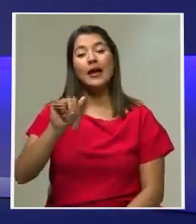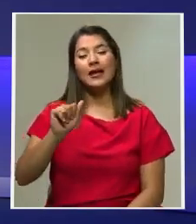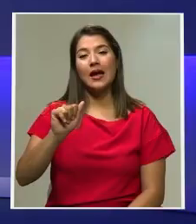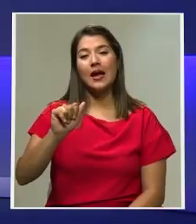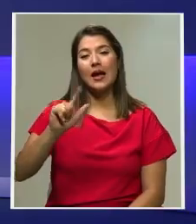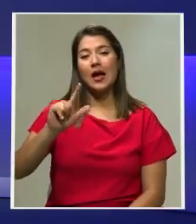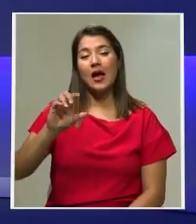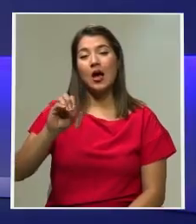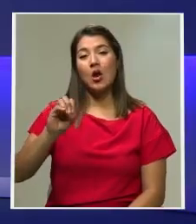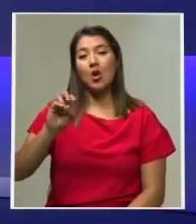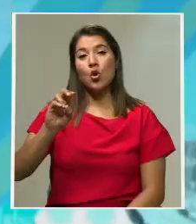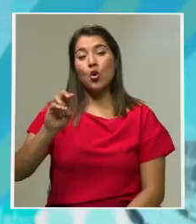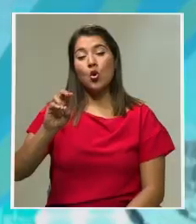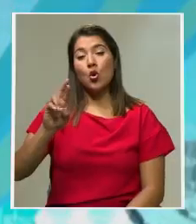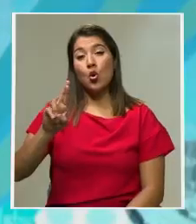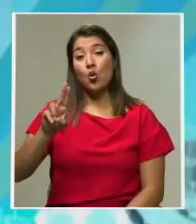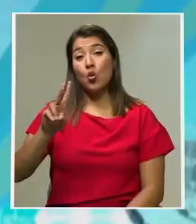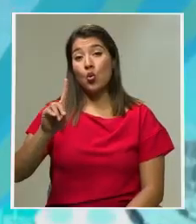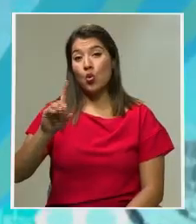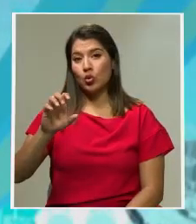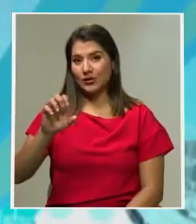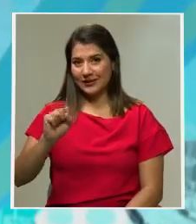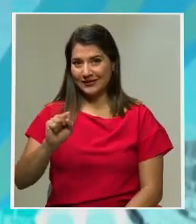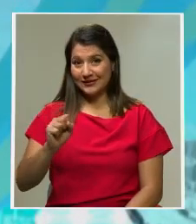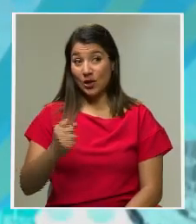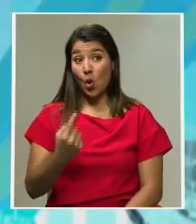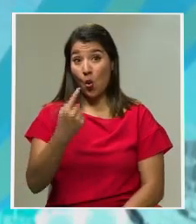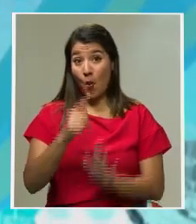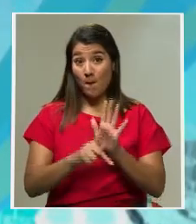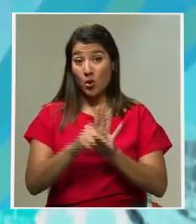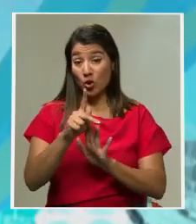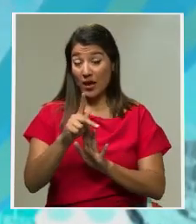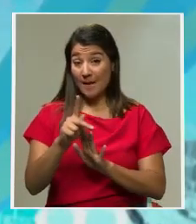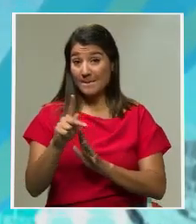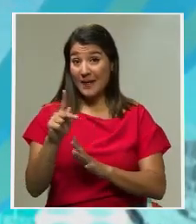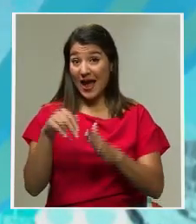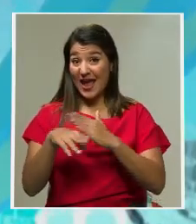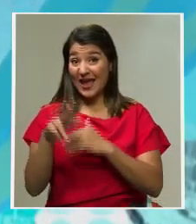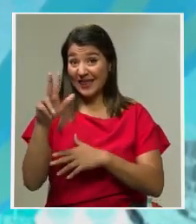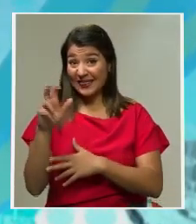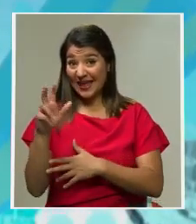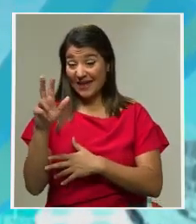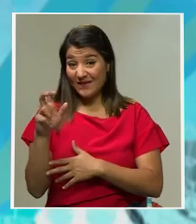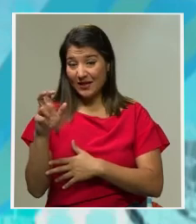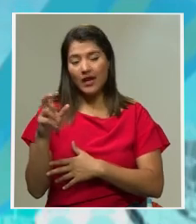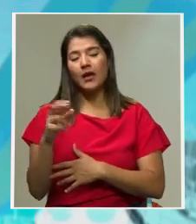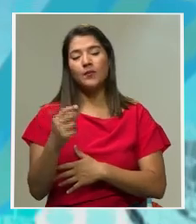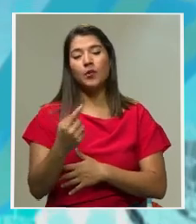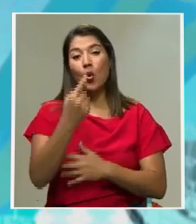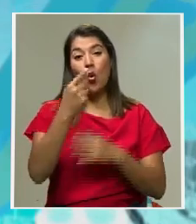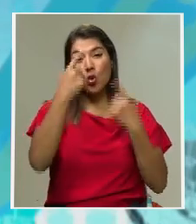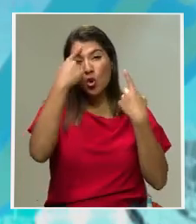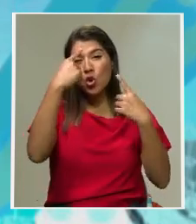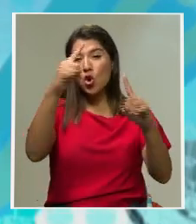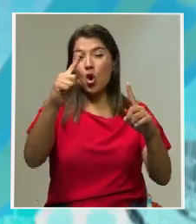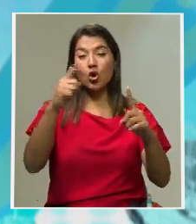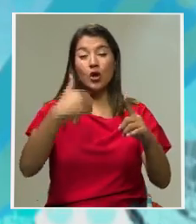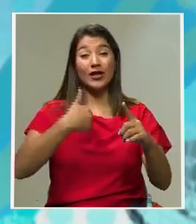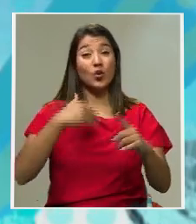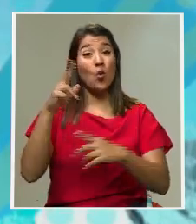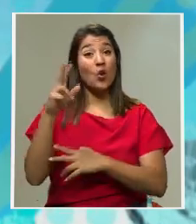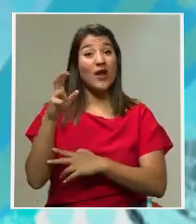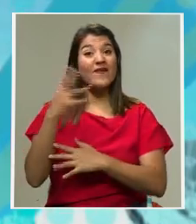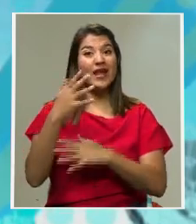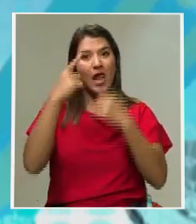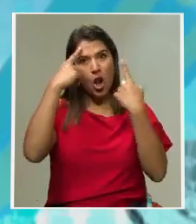uno de los éxitos de Netflix de los grandes éxitos, es que logró conectar con el público. Ahora